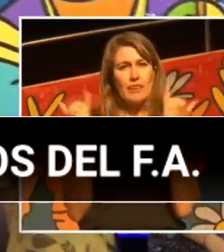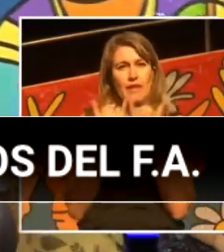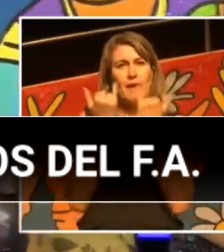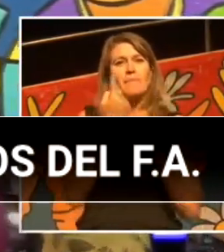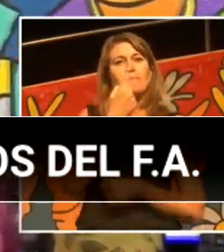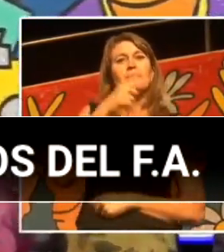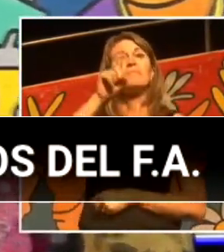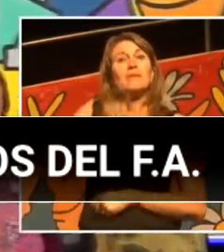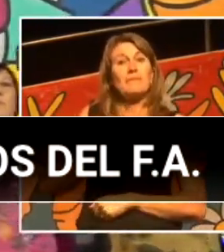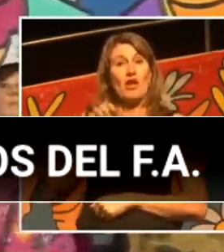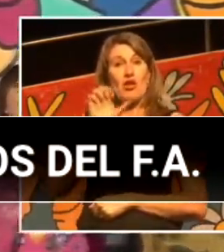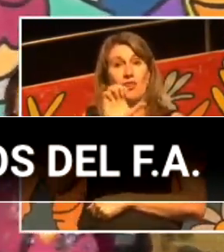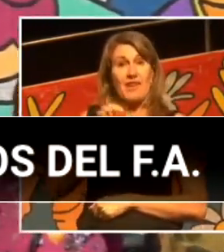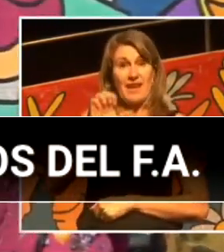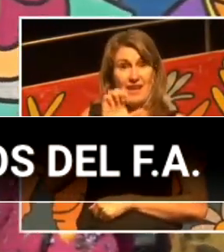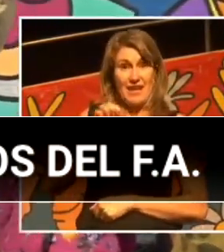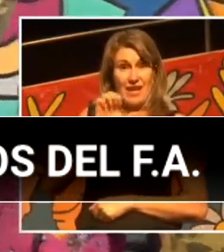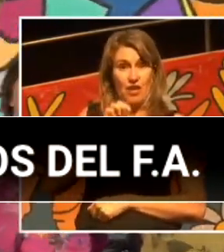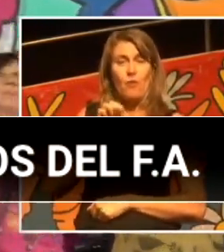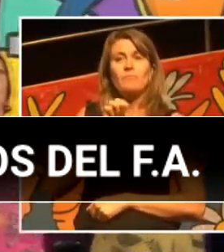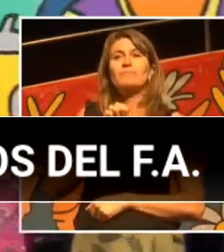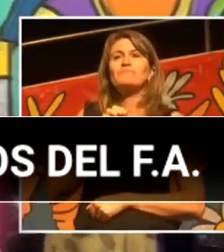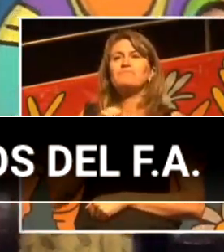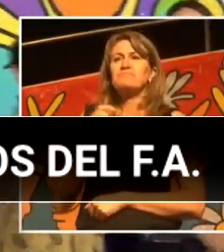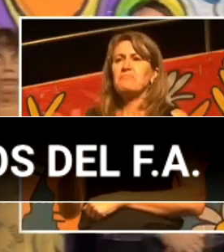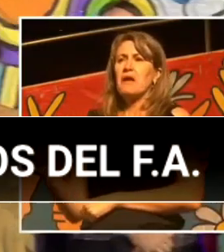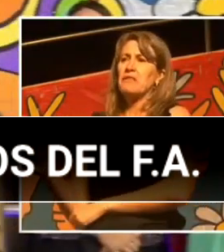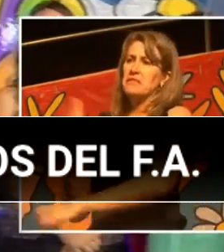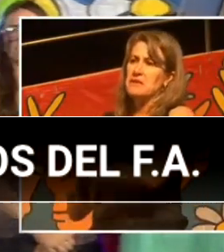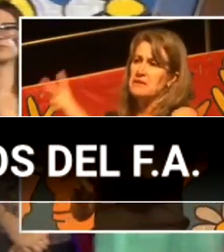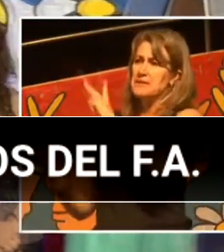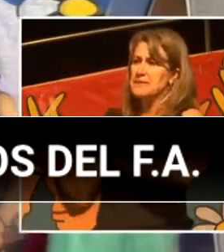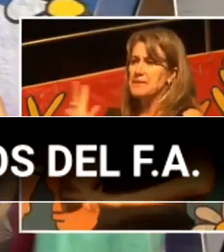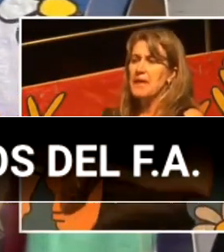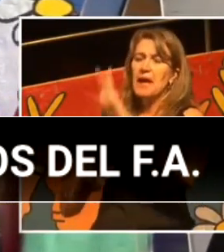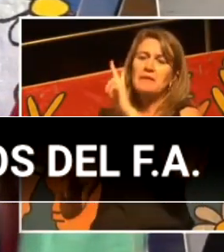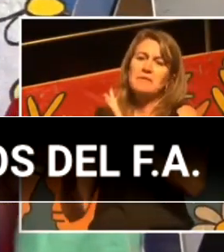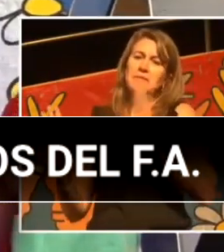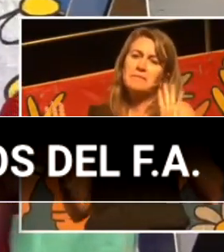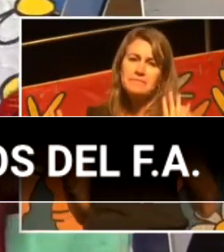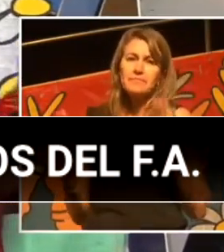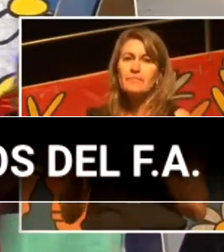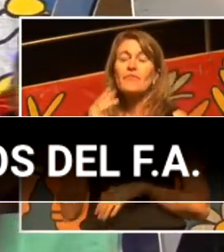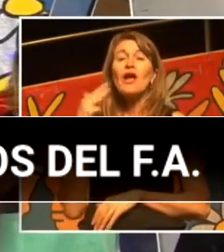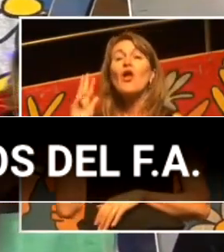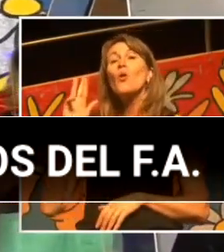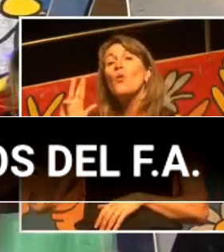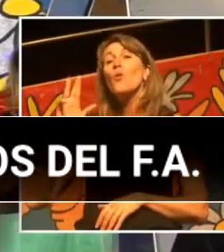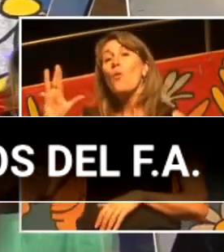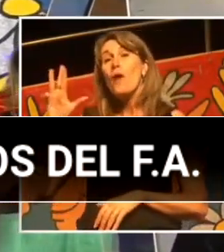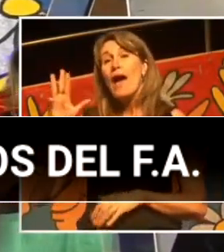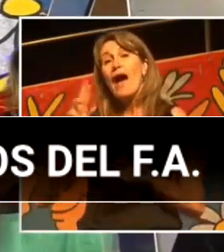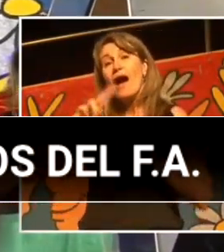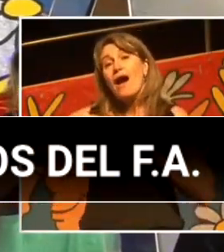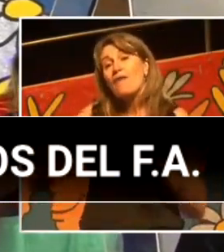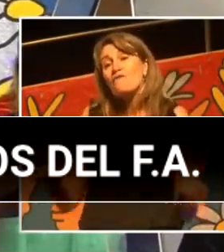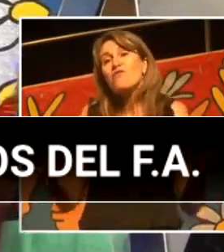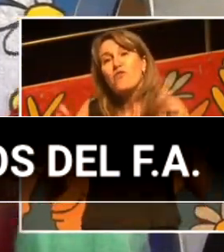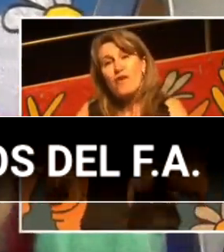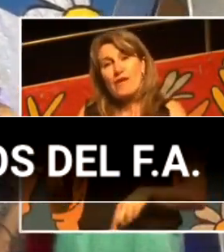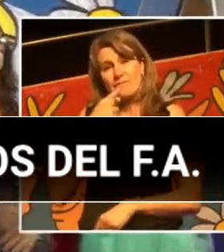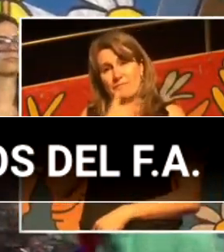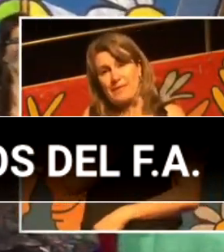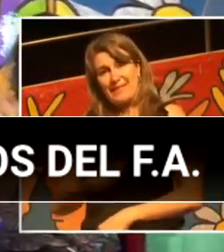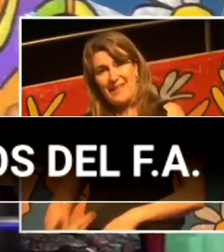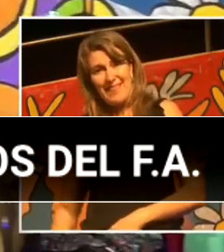enero contra todos los pronósticos hace algunos años Lula volvió a ser presidente de Brasil y